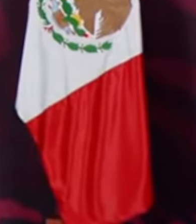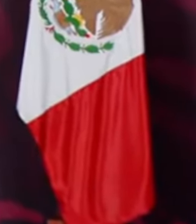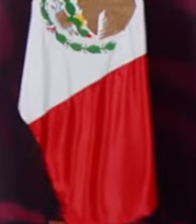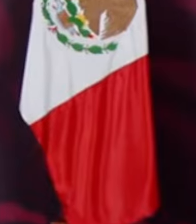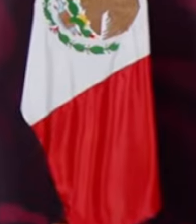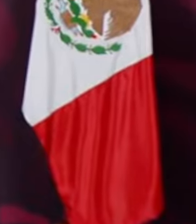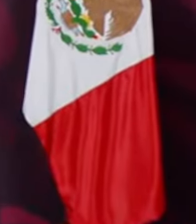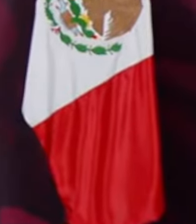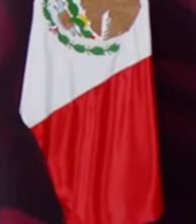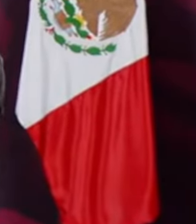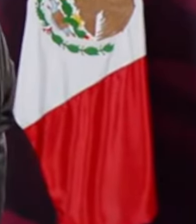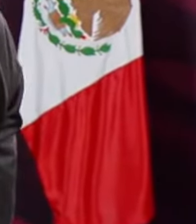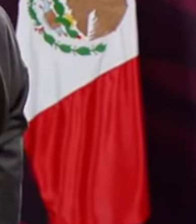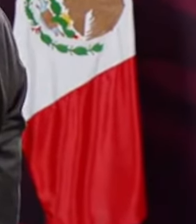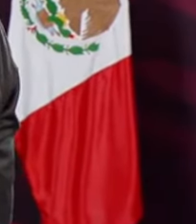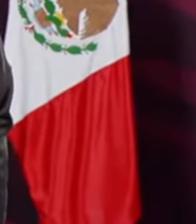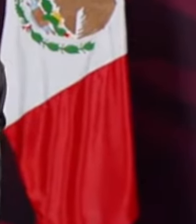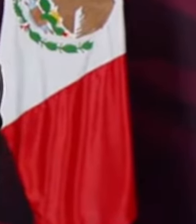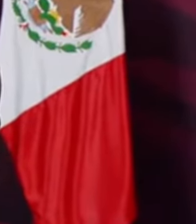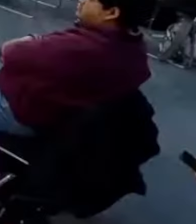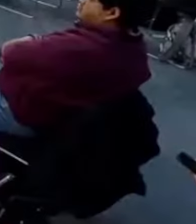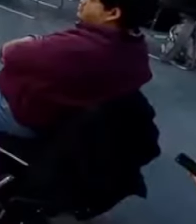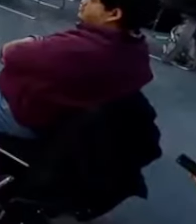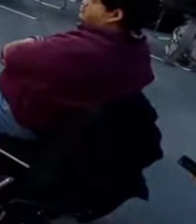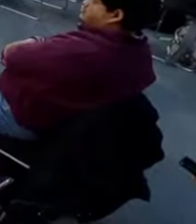Gracias a la vida